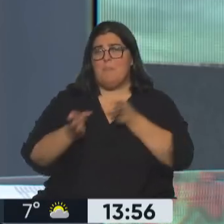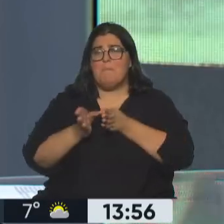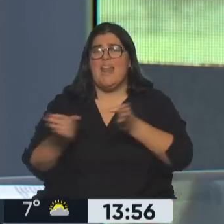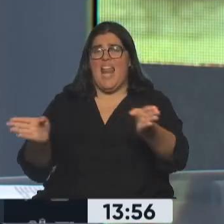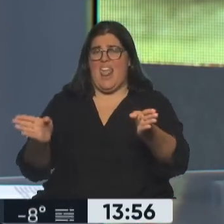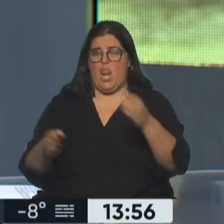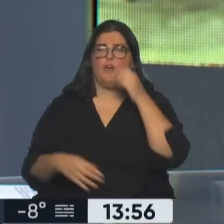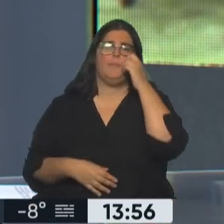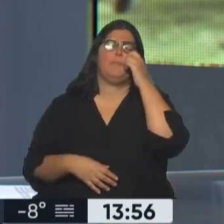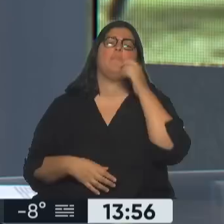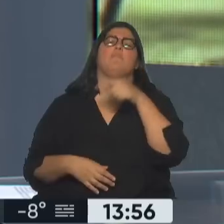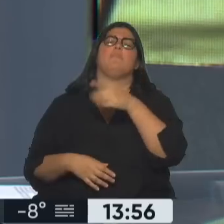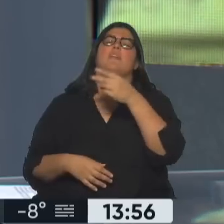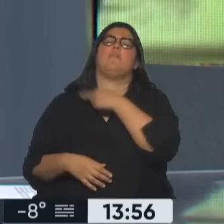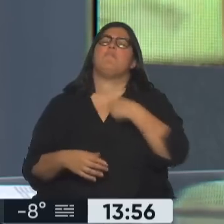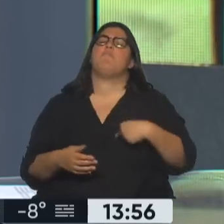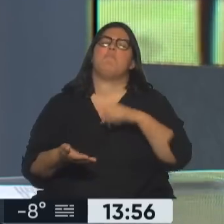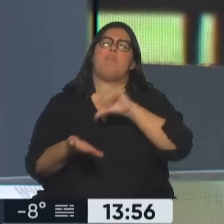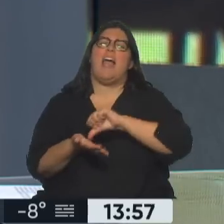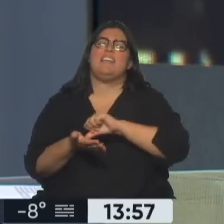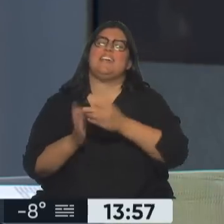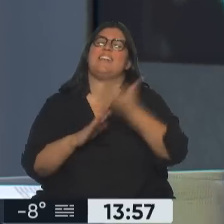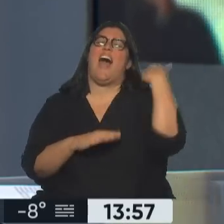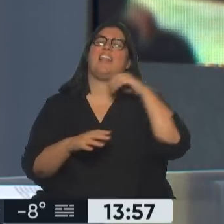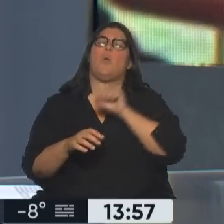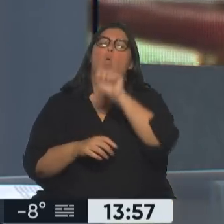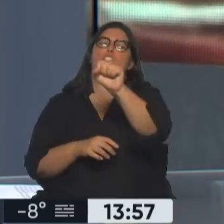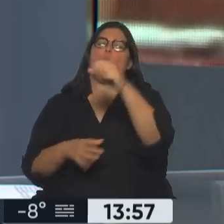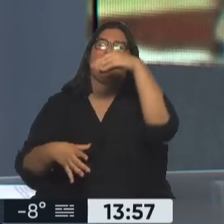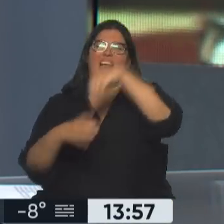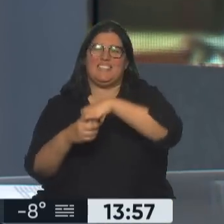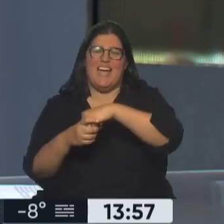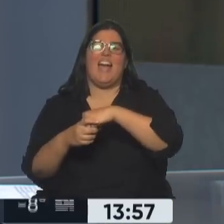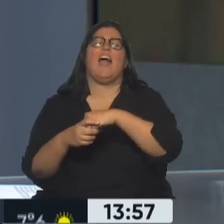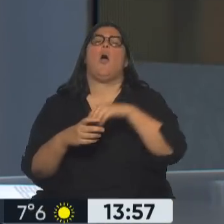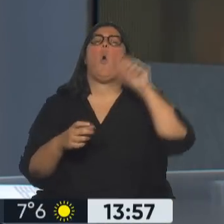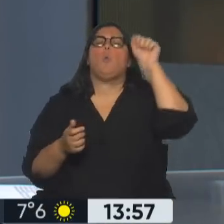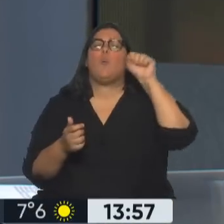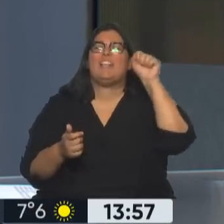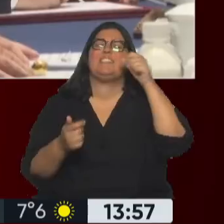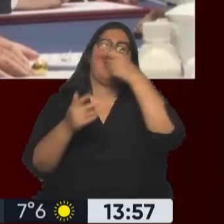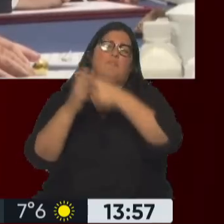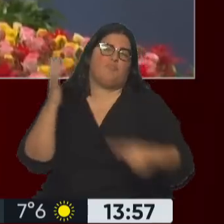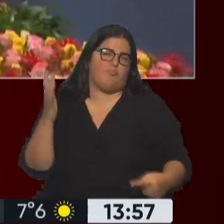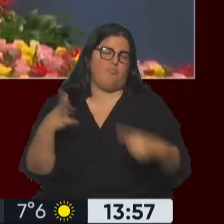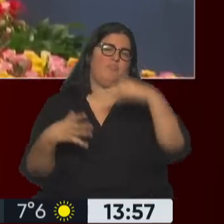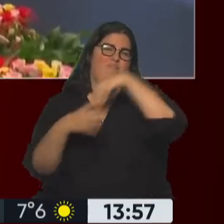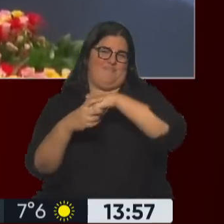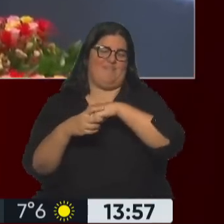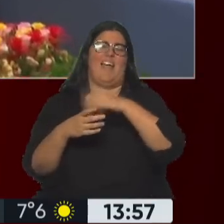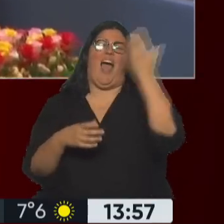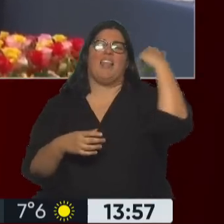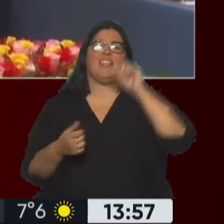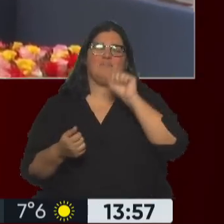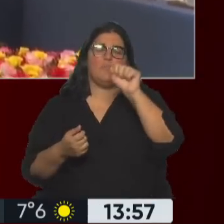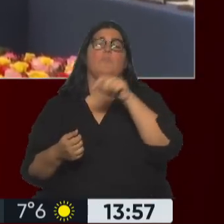países que fueron parte de la Unión Soviética, Sí. estamos hablando de Kazajstán, Kirguistán, Tayikistán, Turkmenistán, Uzbekistán, y es interesante porque si bien, por supuesto, se